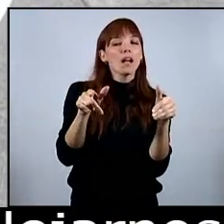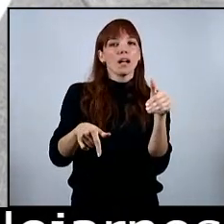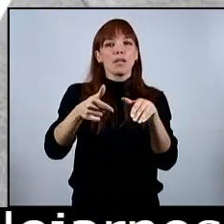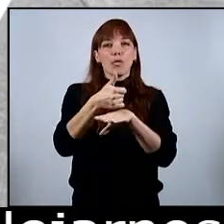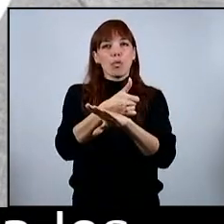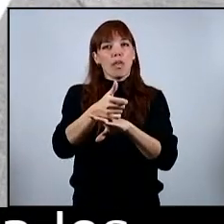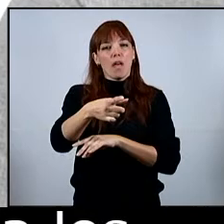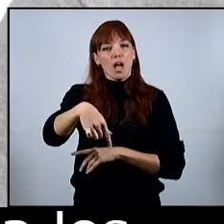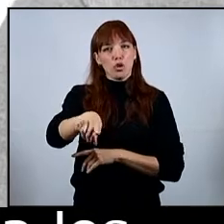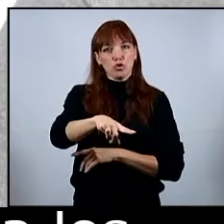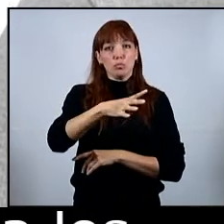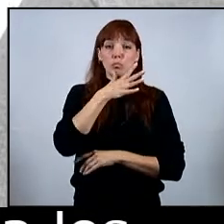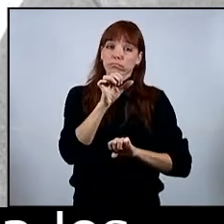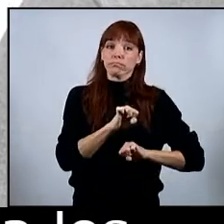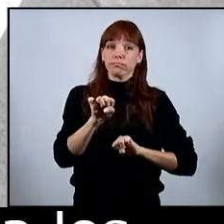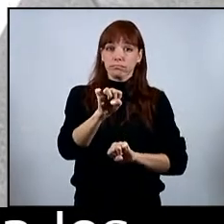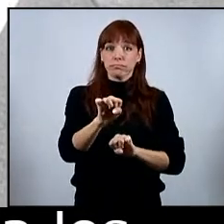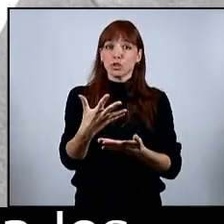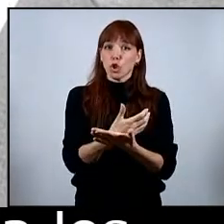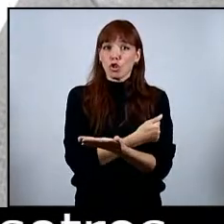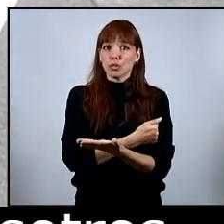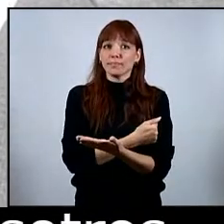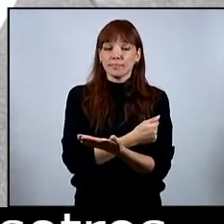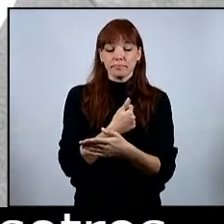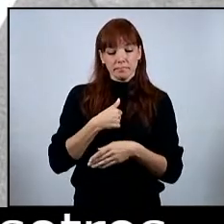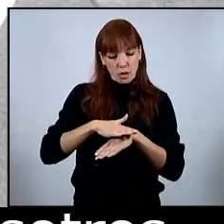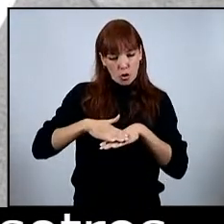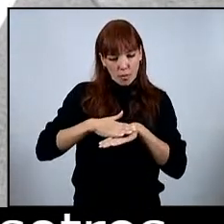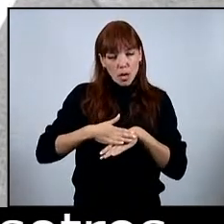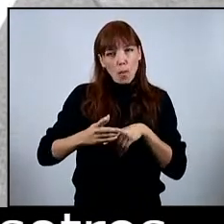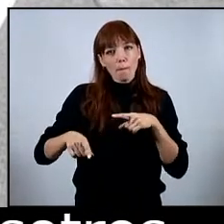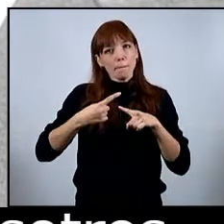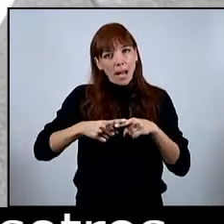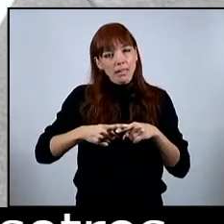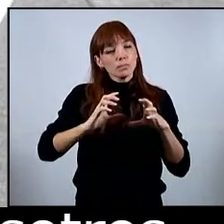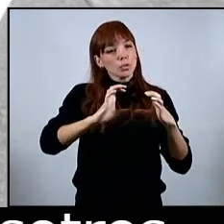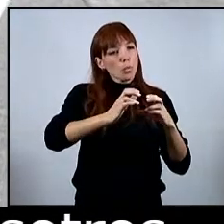todos. Nosotros como Gobierno y todos los partidos que tienen